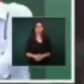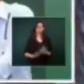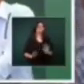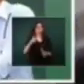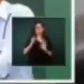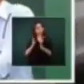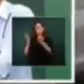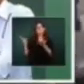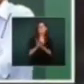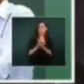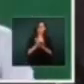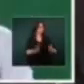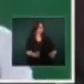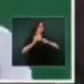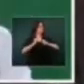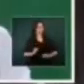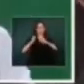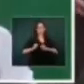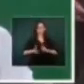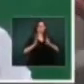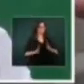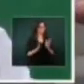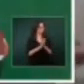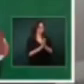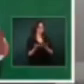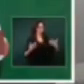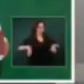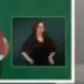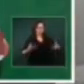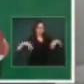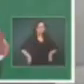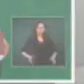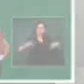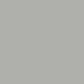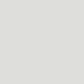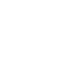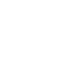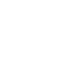y que va a llegar a un cargo para hacerse grande con la riqueza mala vida.